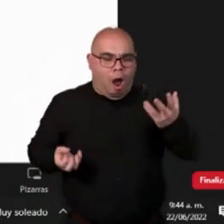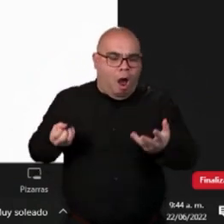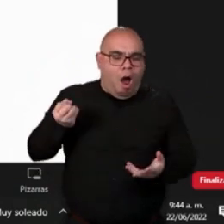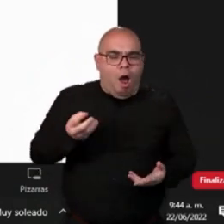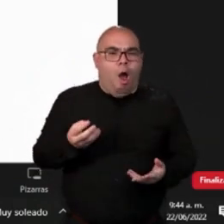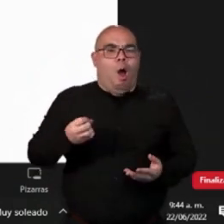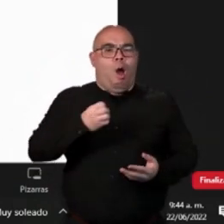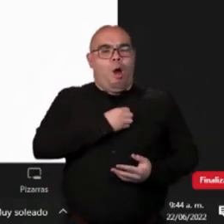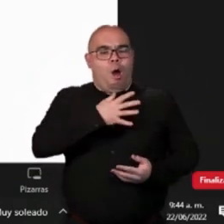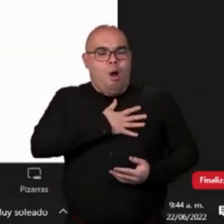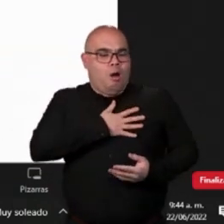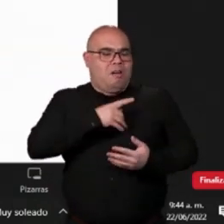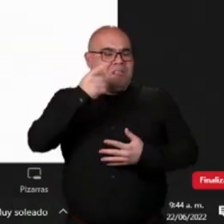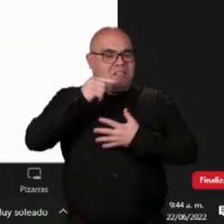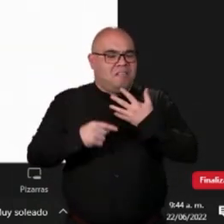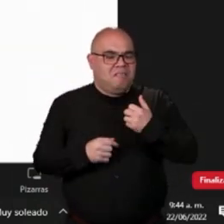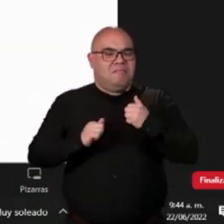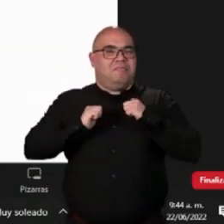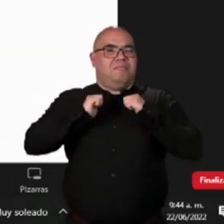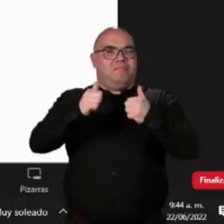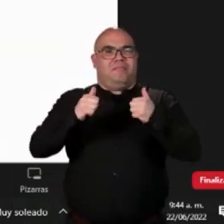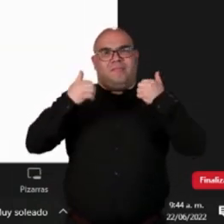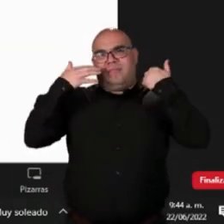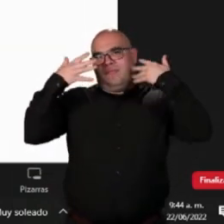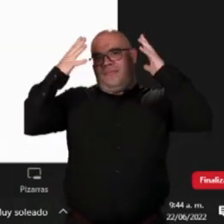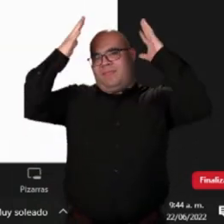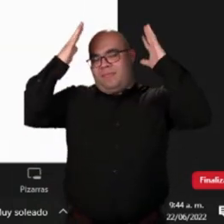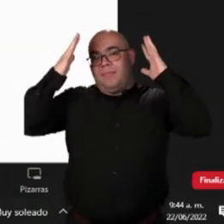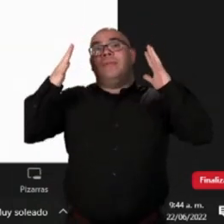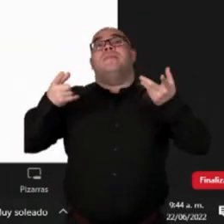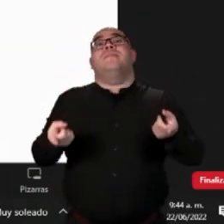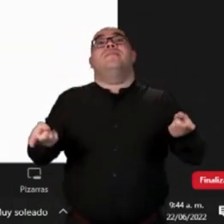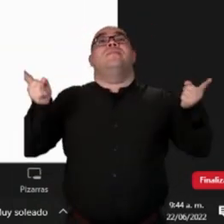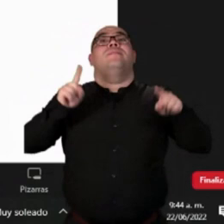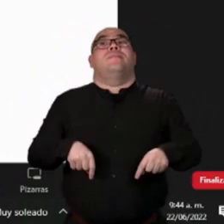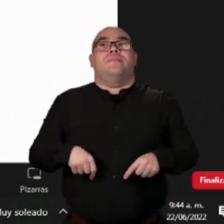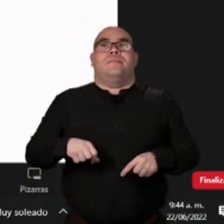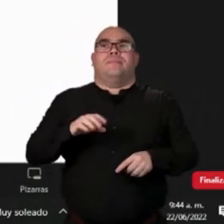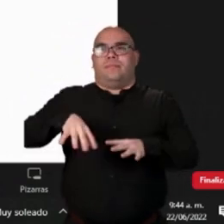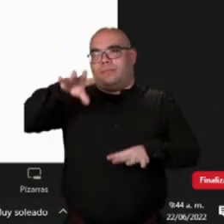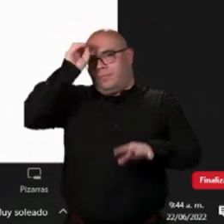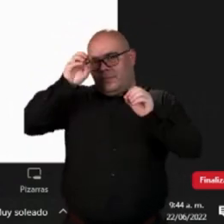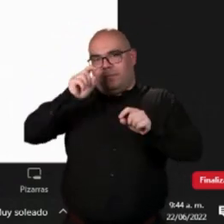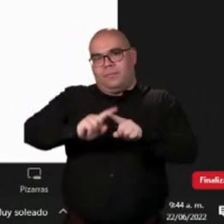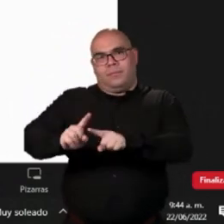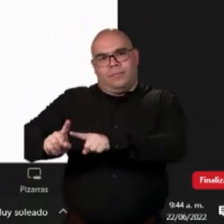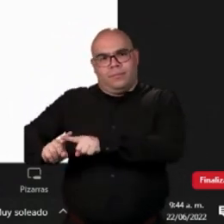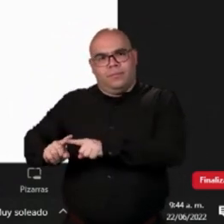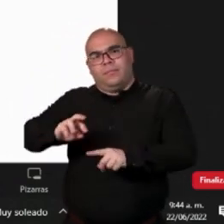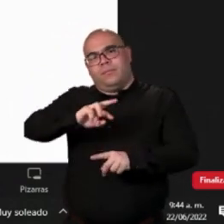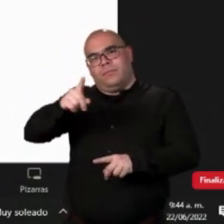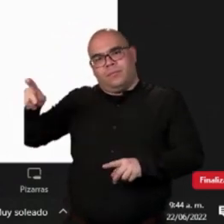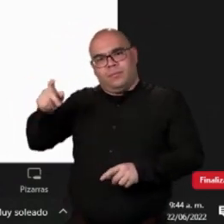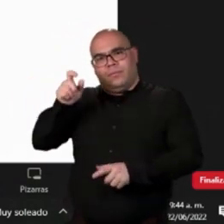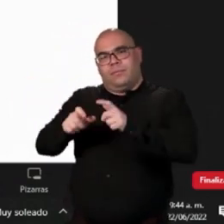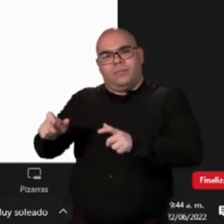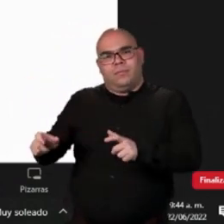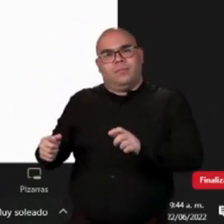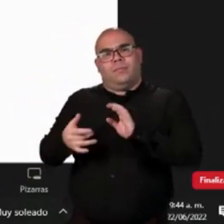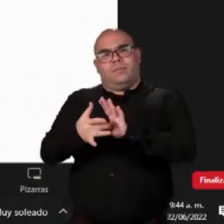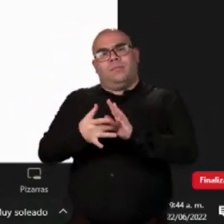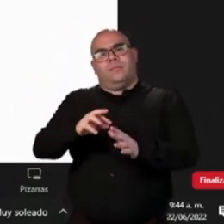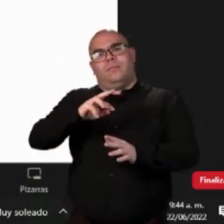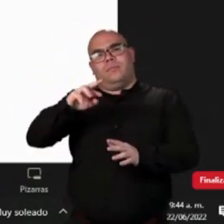y también de ser felicitados por lo que hacen, y al mismo tiempo aprender de terceros, de otras personas que están haciendo cosas en otros